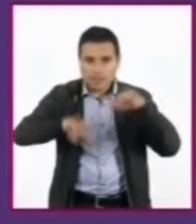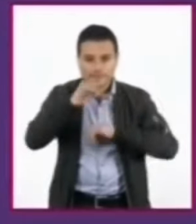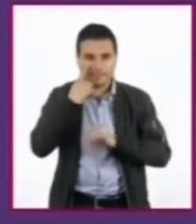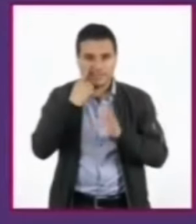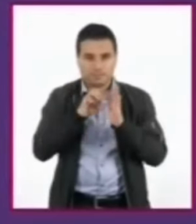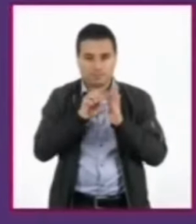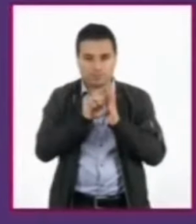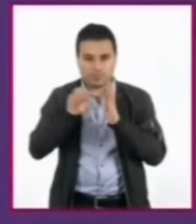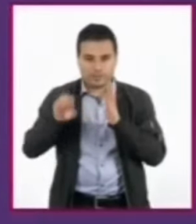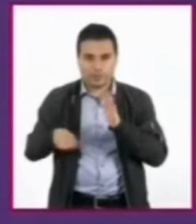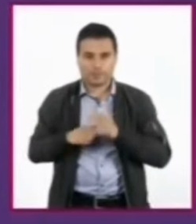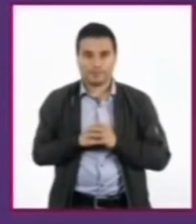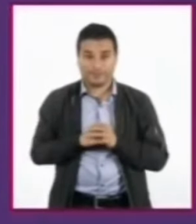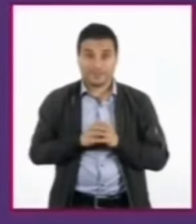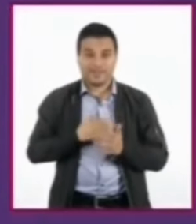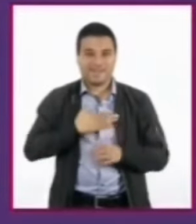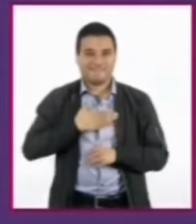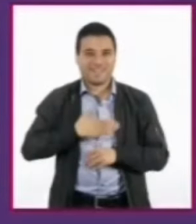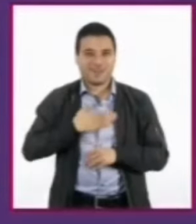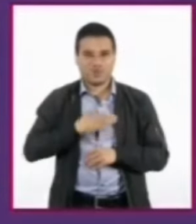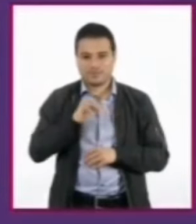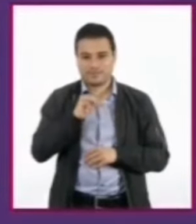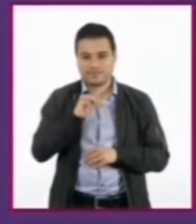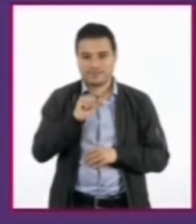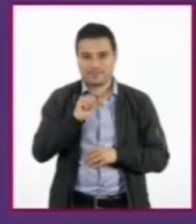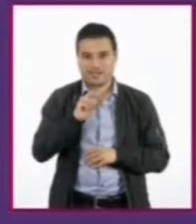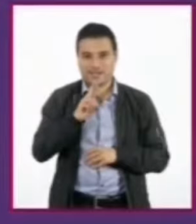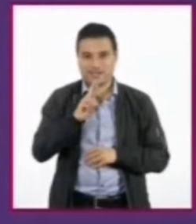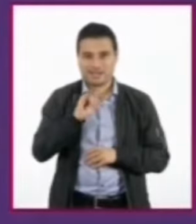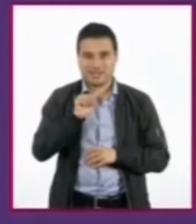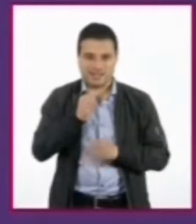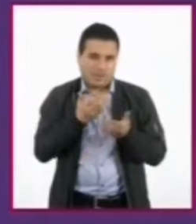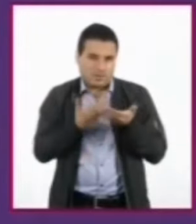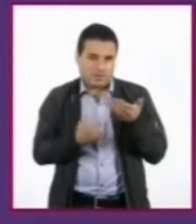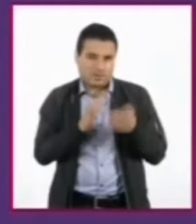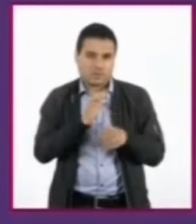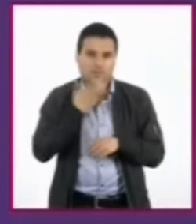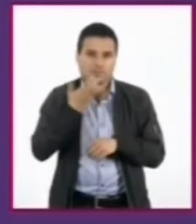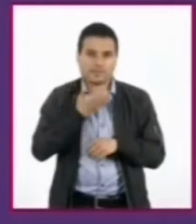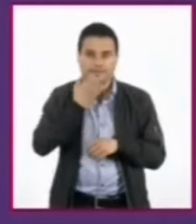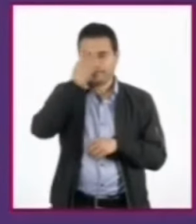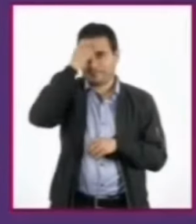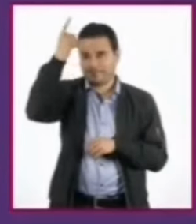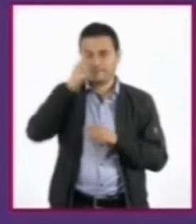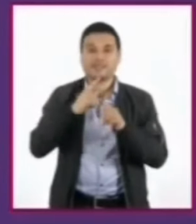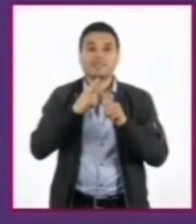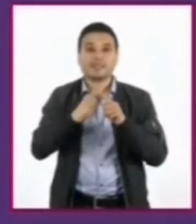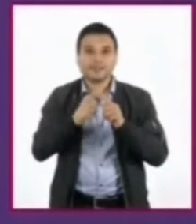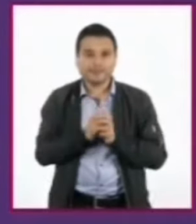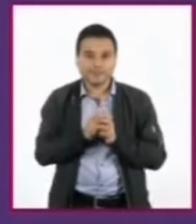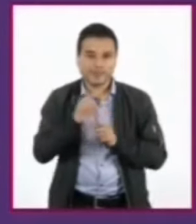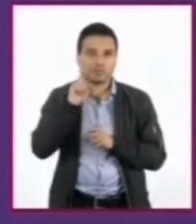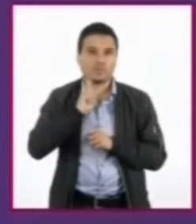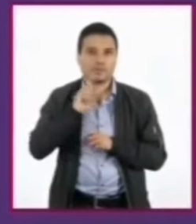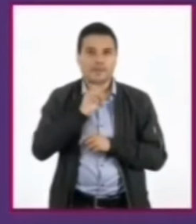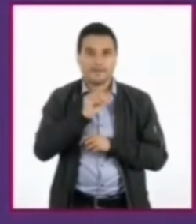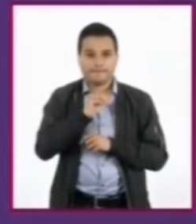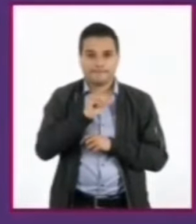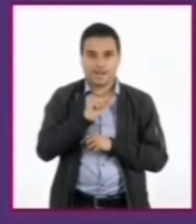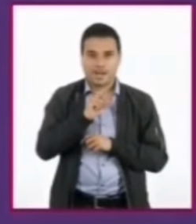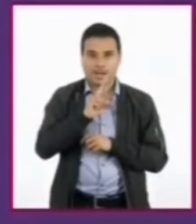ejemplo, la técnica de baño María, utilizada hasta nuestros días, fue inventada por una alquimista conocida como María la